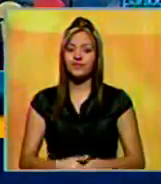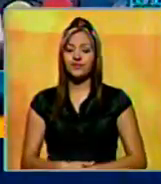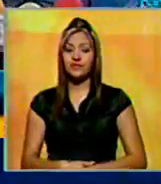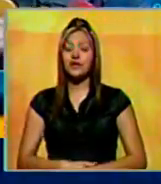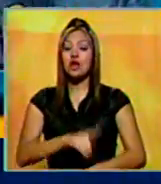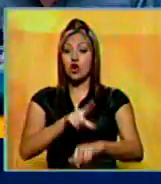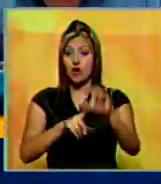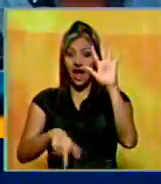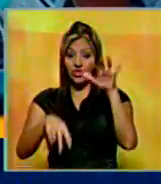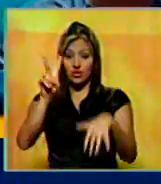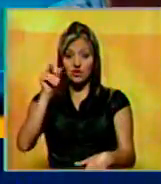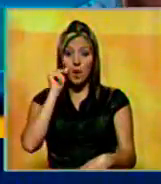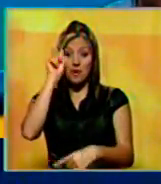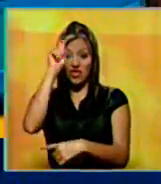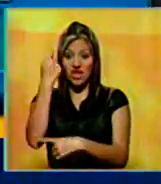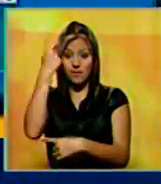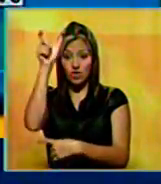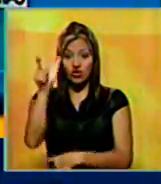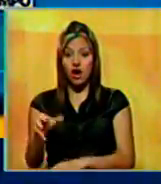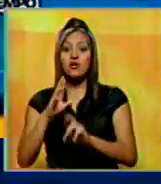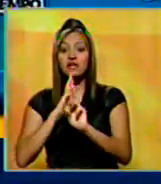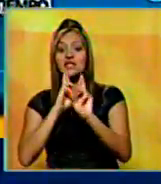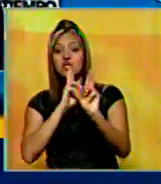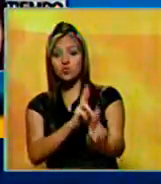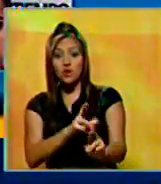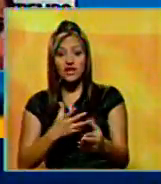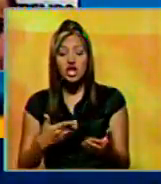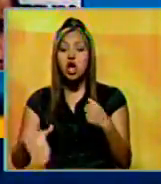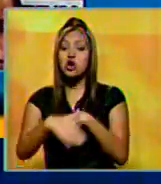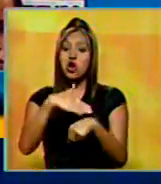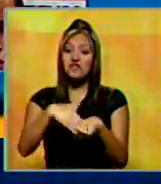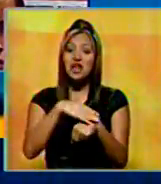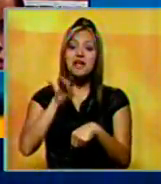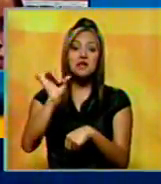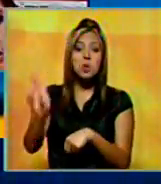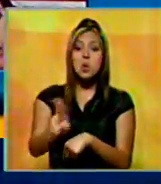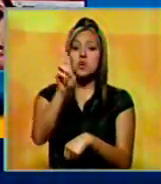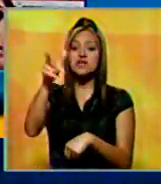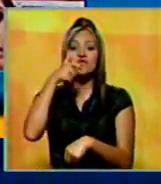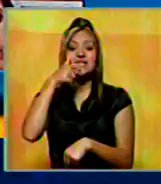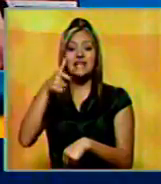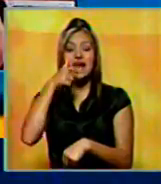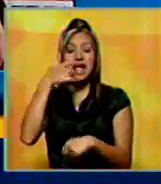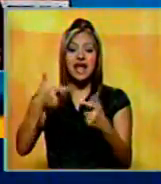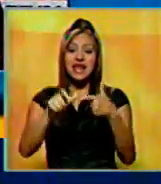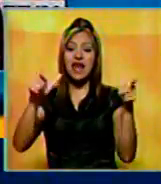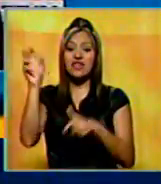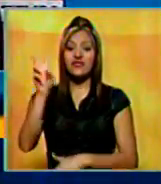mediodía el diputado Alfonso Marquina ha dicho entonces que el gobierno usa a la Fiscalía